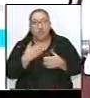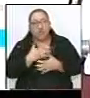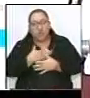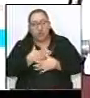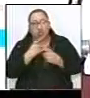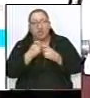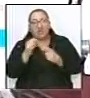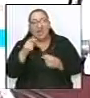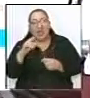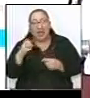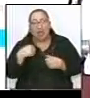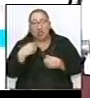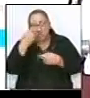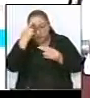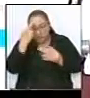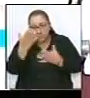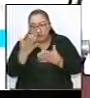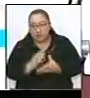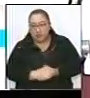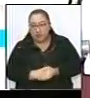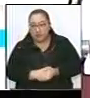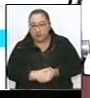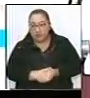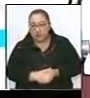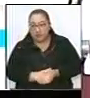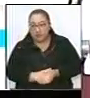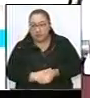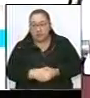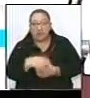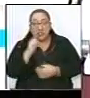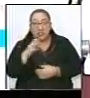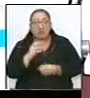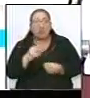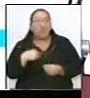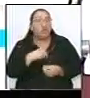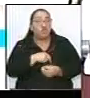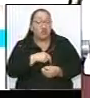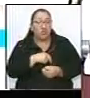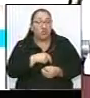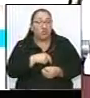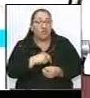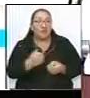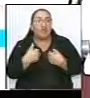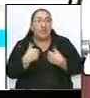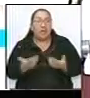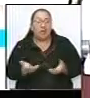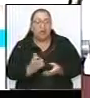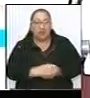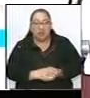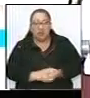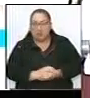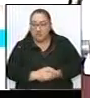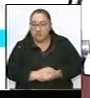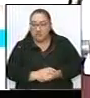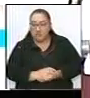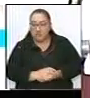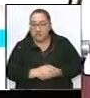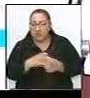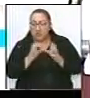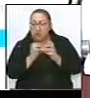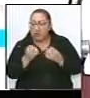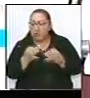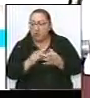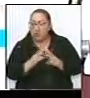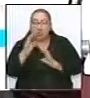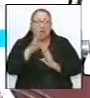tengo bastante aprecio, obviamente menciona que es porque nosotros tenemos un quórum muy bajo cuando